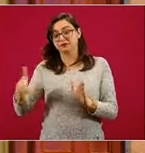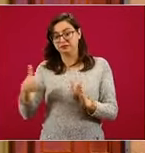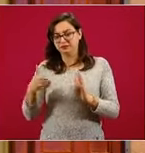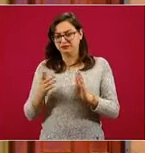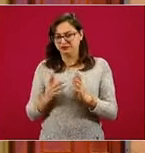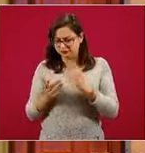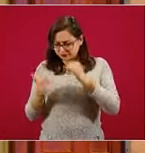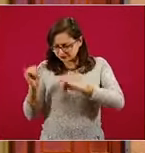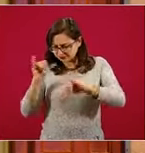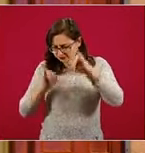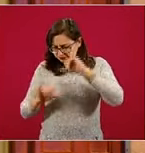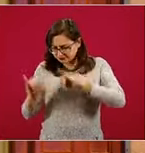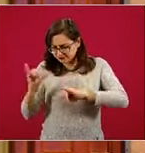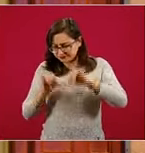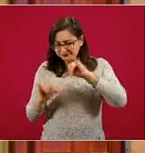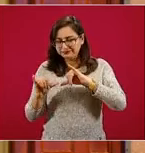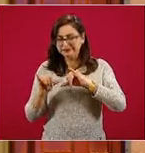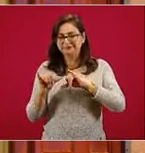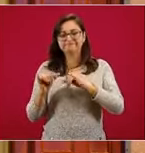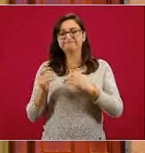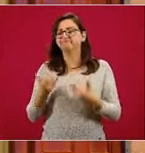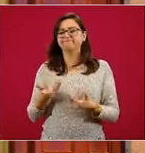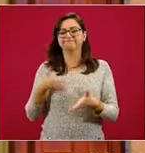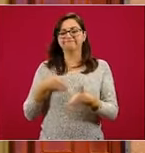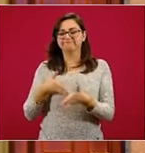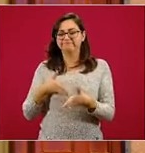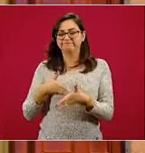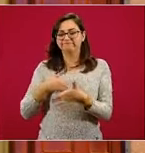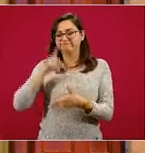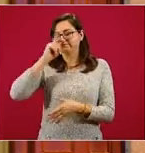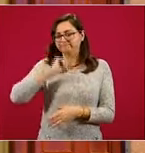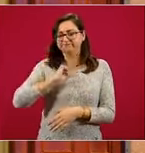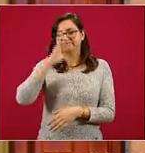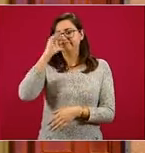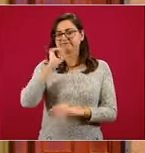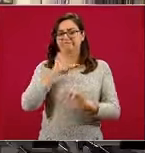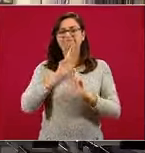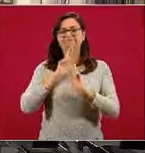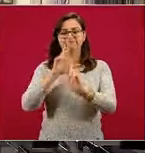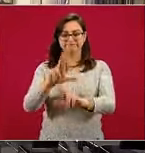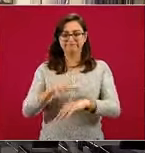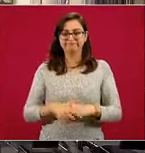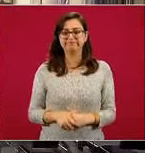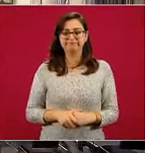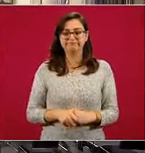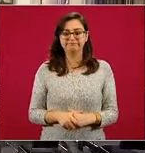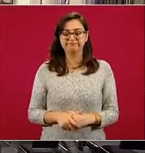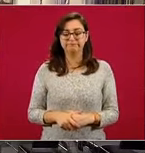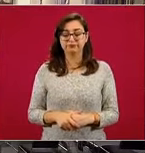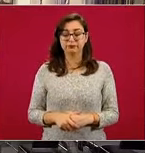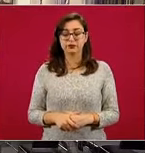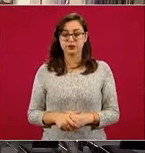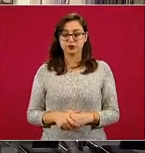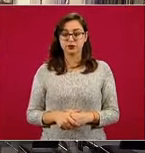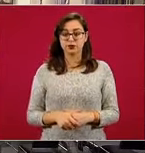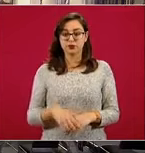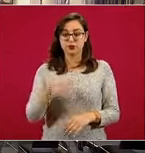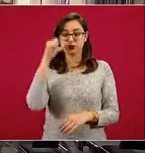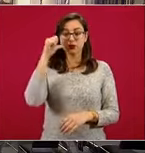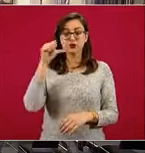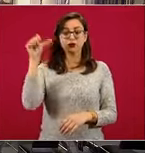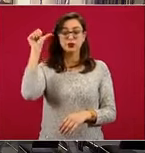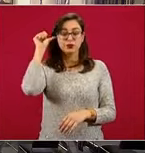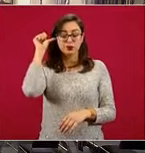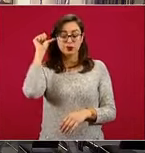ciertas características que no permiten llevar a cabo este diagnóstico. El día de ayer nos hacían notar precisamente que en